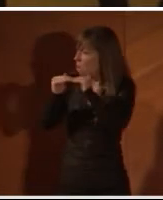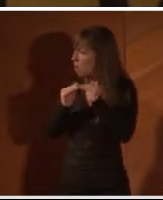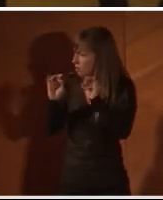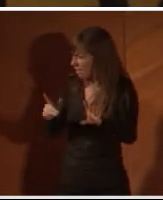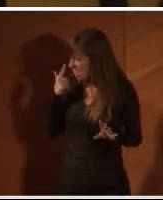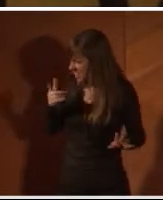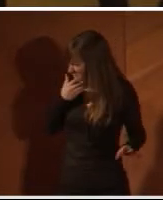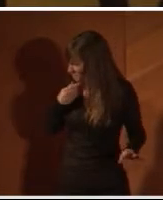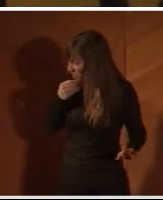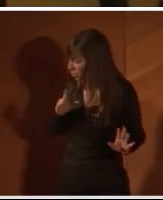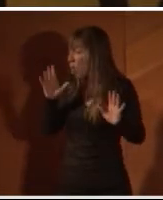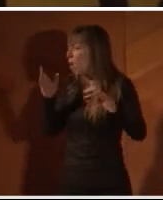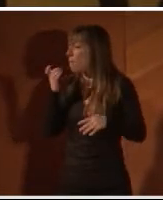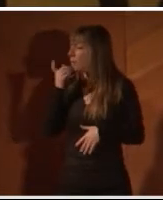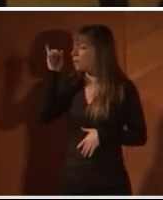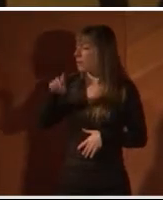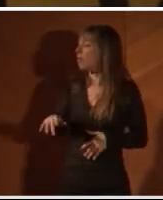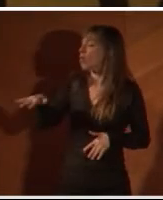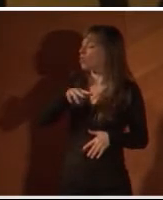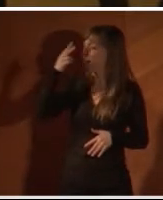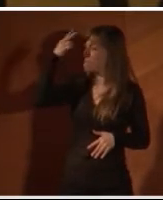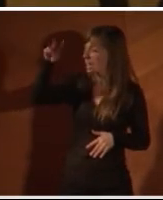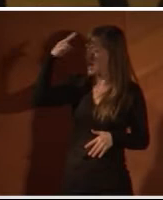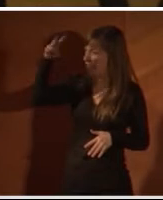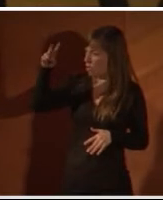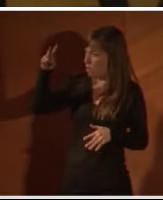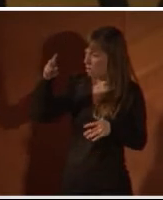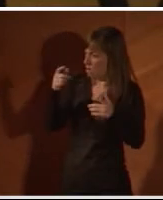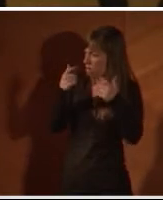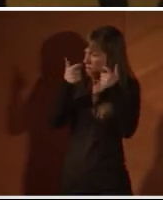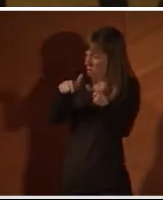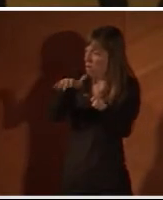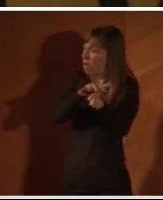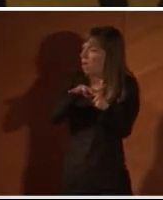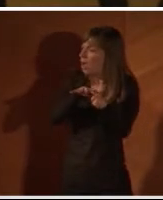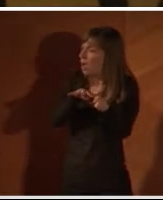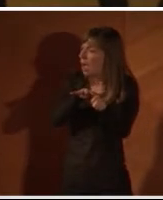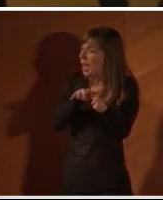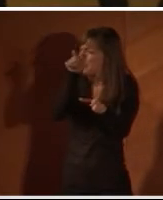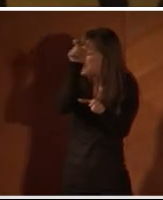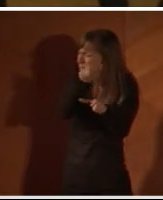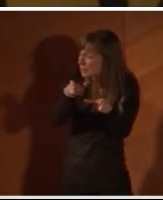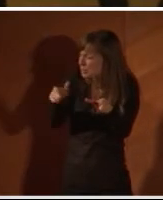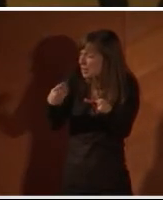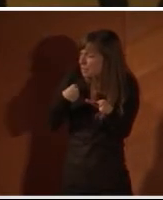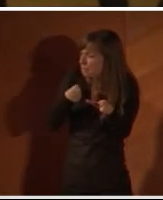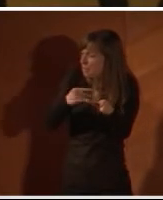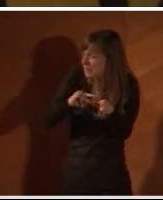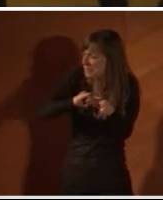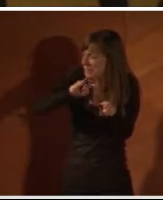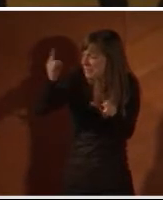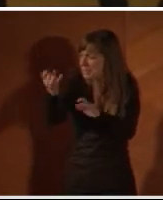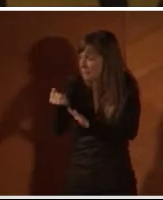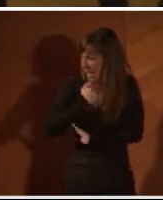qué bonito. O el estado de Jalisco, en México. Estamos hablando de que vive casi el triple de personas que en la ciudad de Madrid, ¿no?